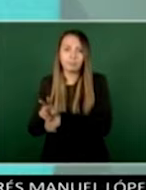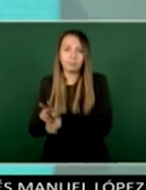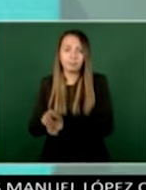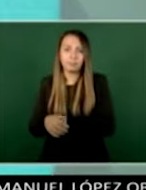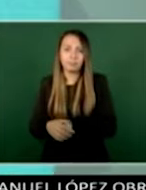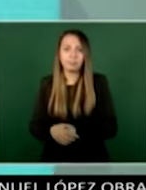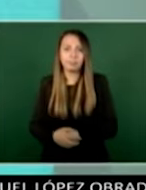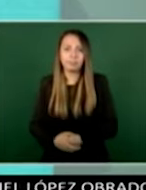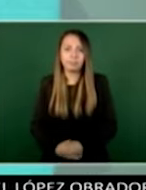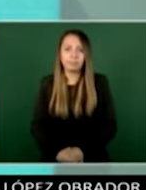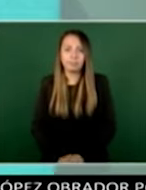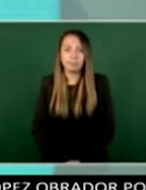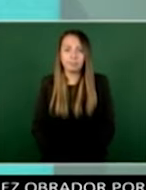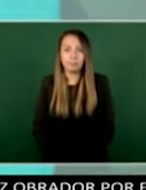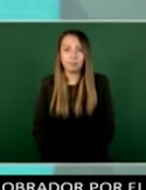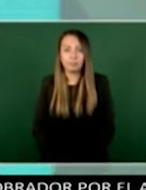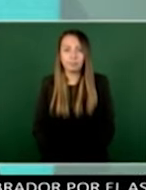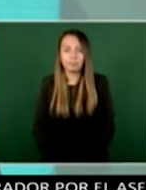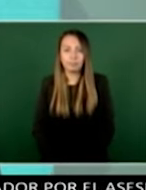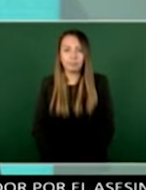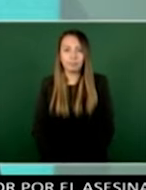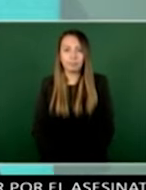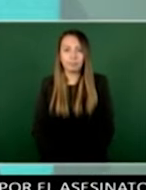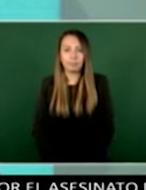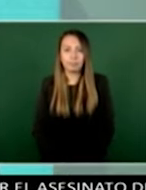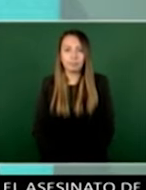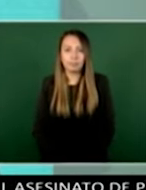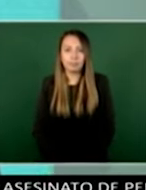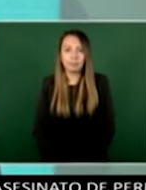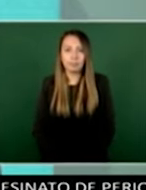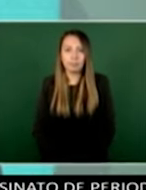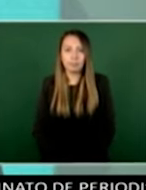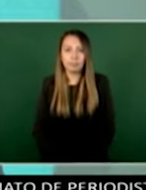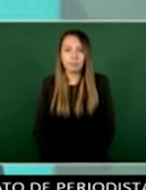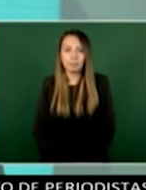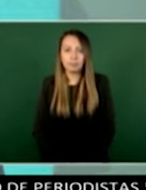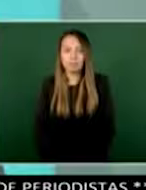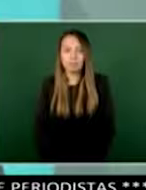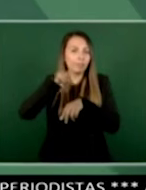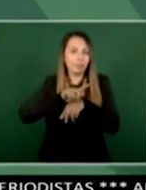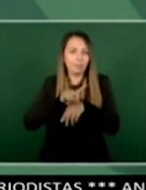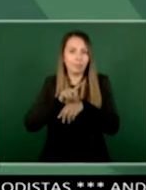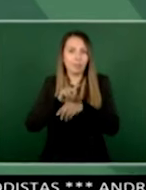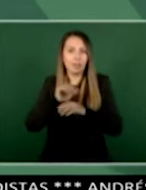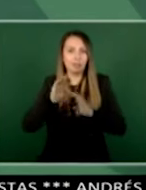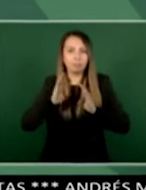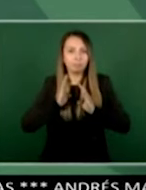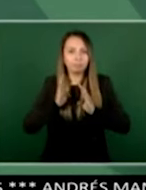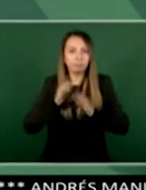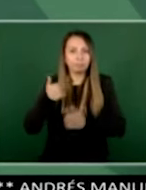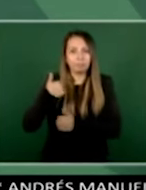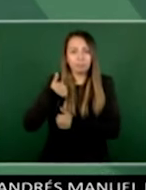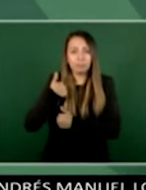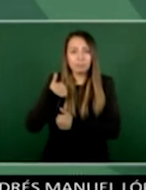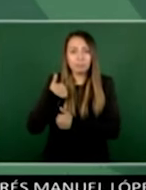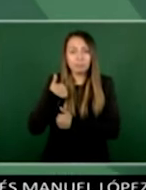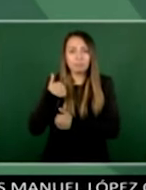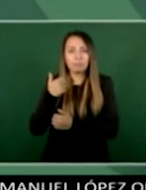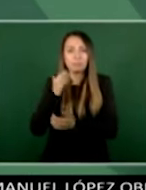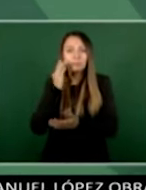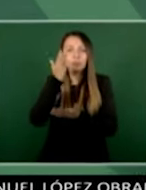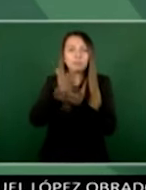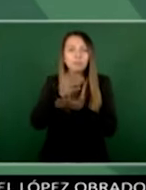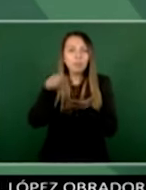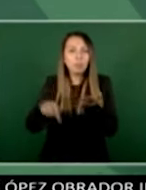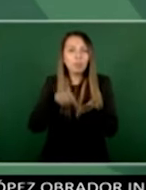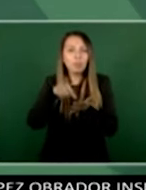se está abriendo a diario en la agenda presidencial nuevos frentes de conflicto.